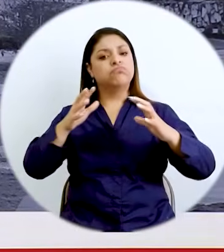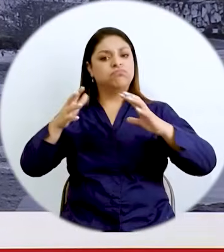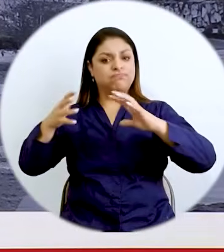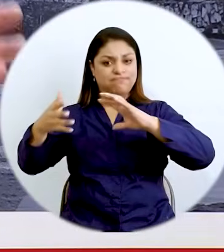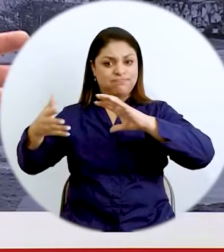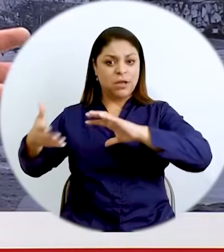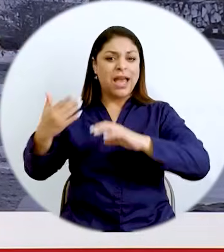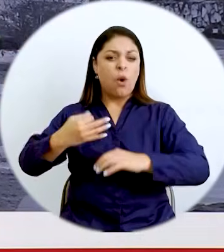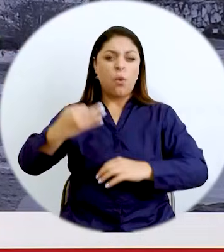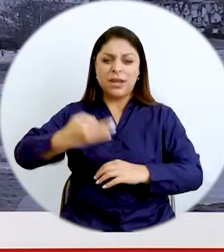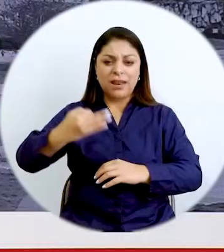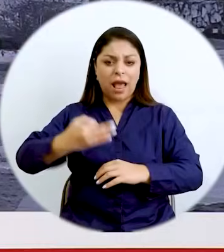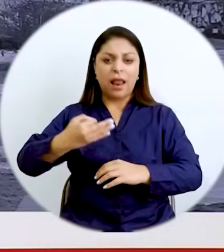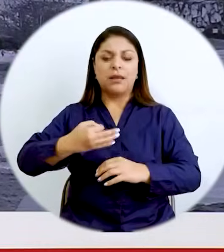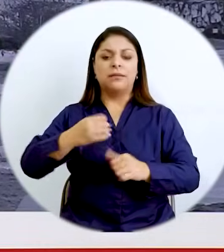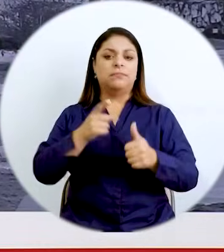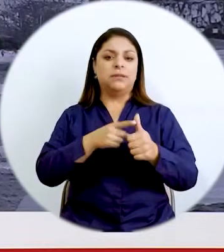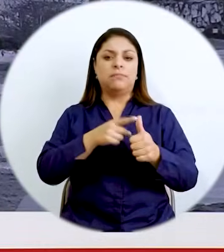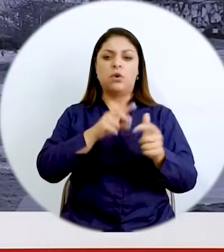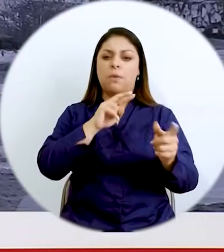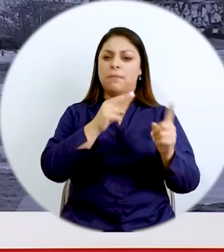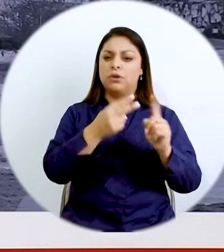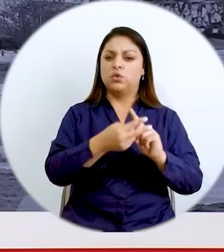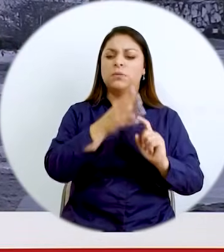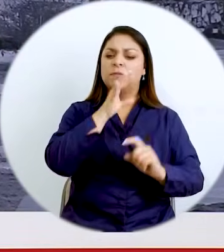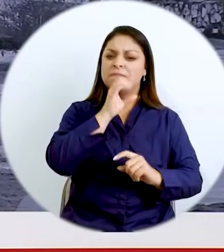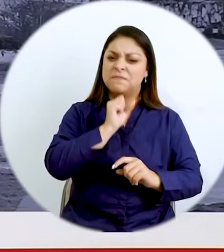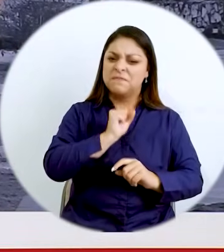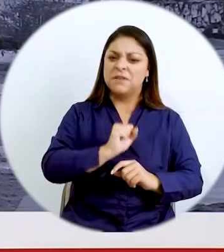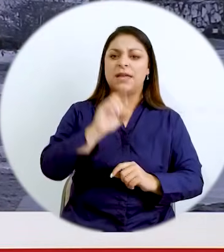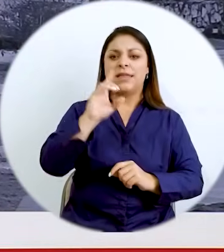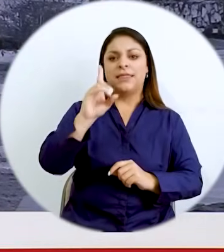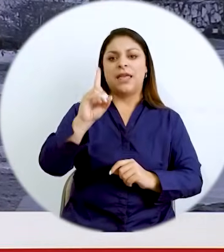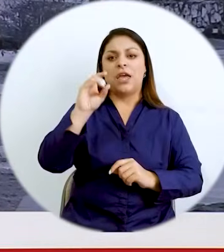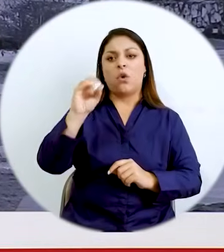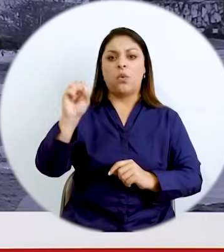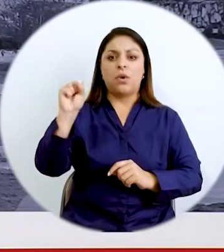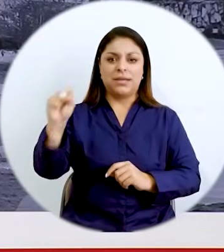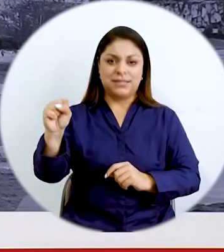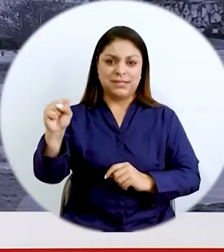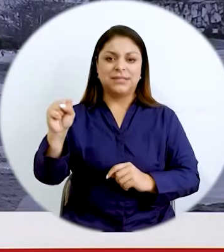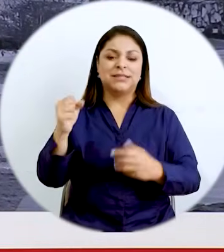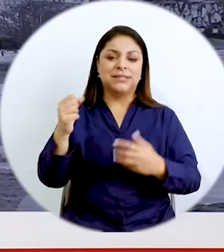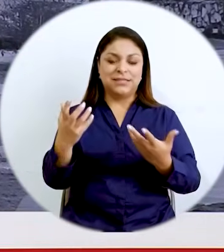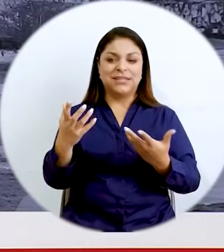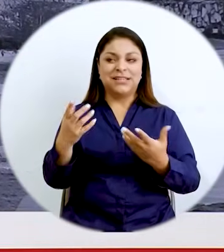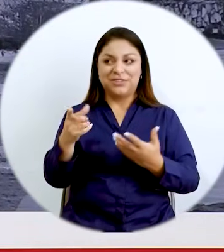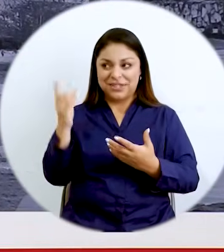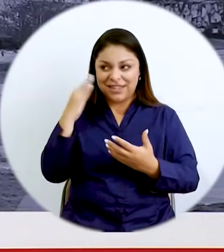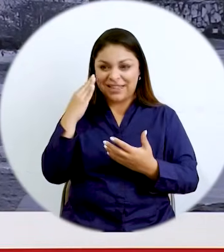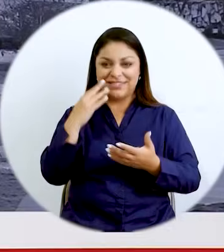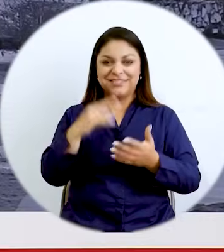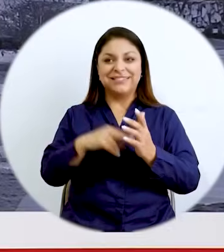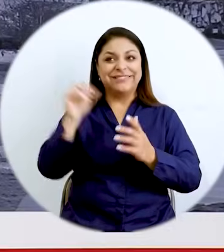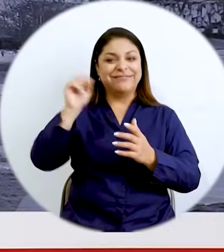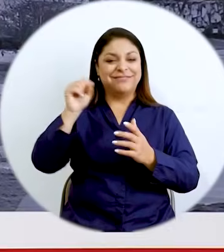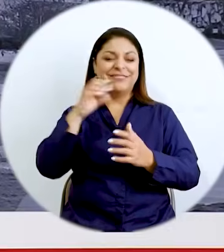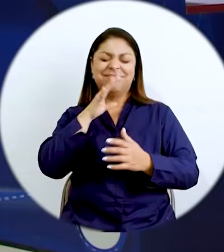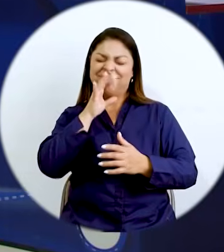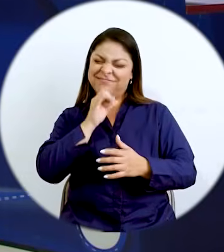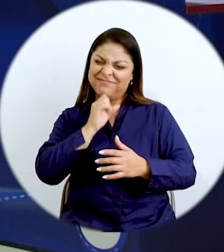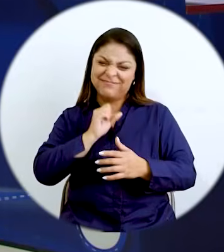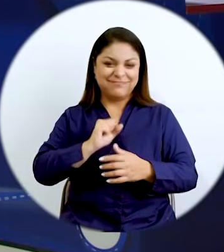¿verdad? Originalmente era una versión en DOS, mucha gente no sabe qué es DOS, ¿verdad? Entonces, yo sí.